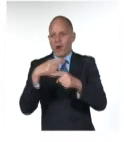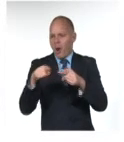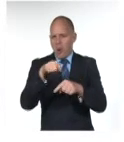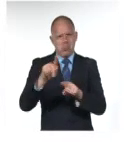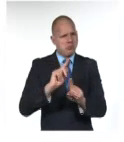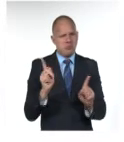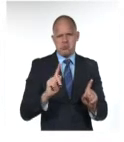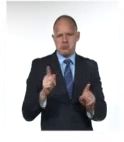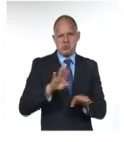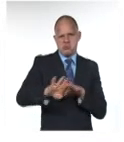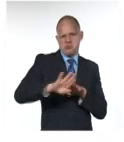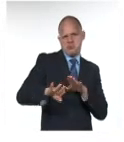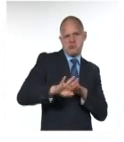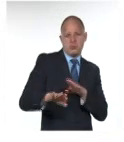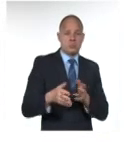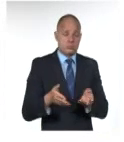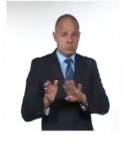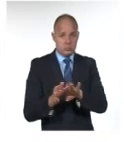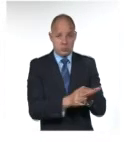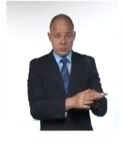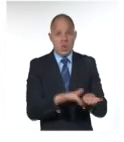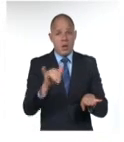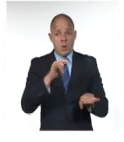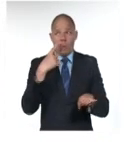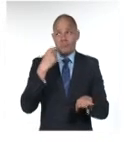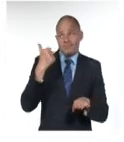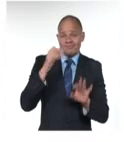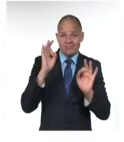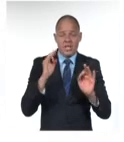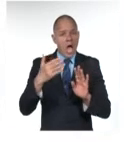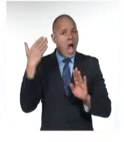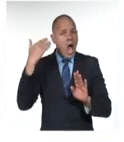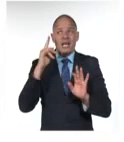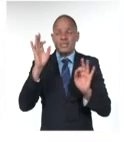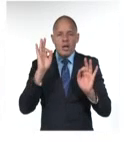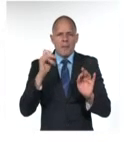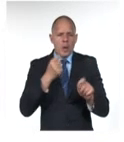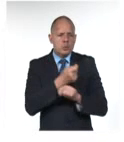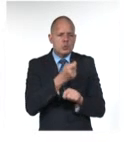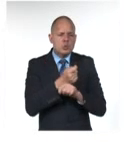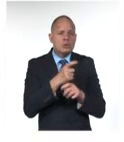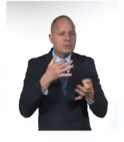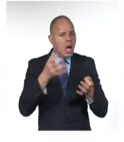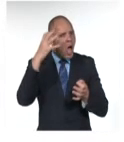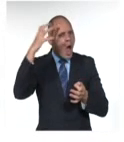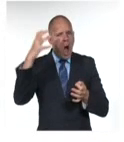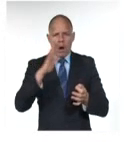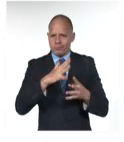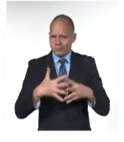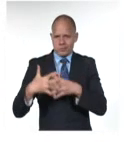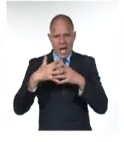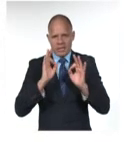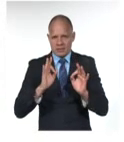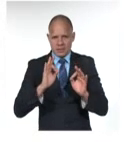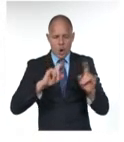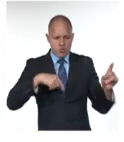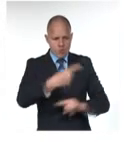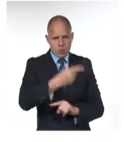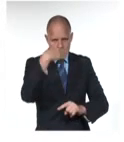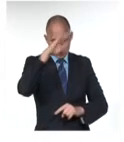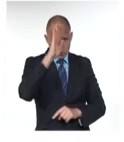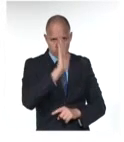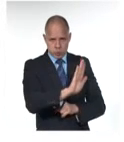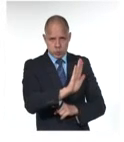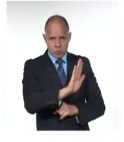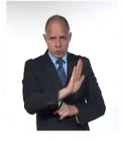descrito es que no se aleja un ápice de la tradicional política desestabilizadora de los Estados Unidos contra Cuba y del afán de